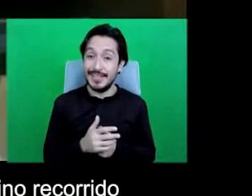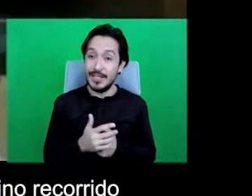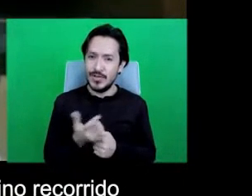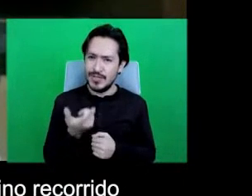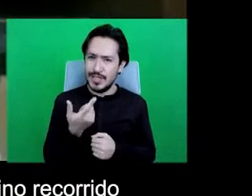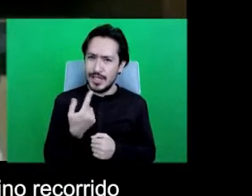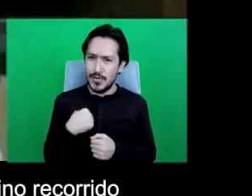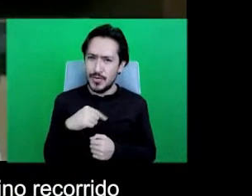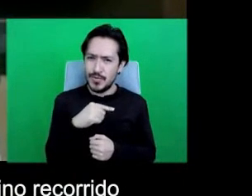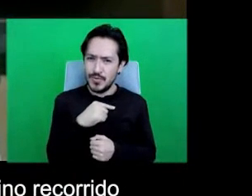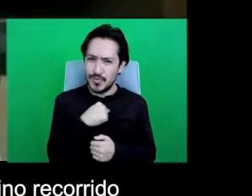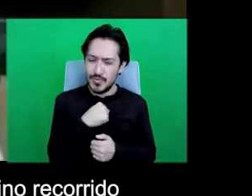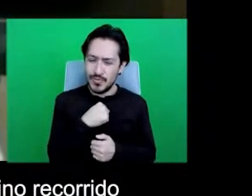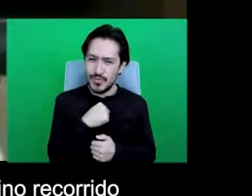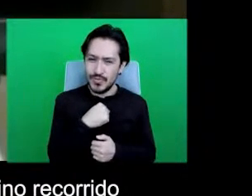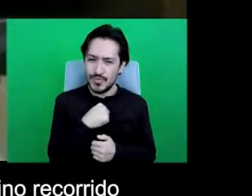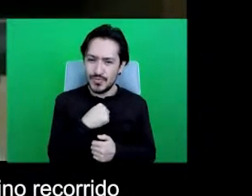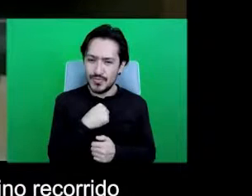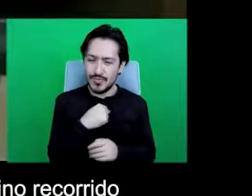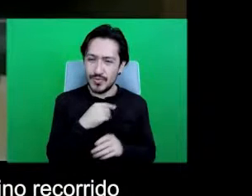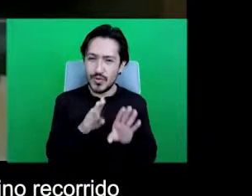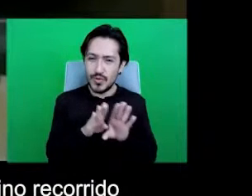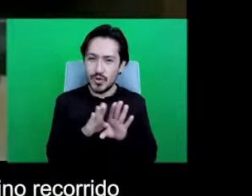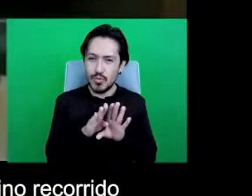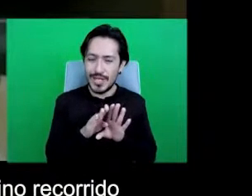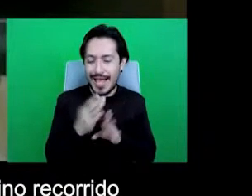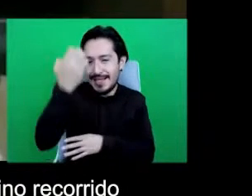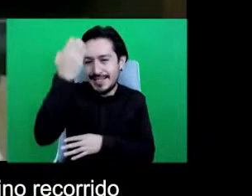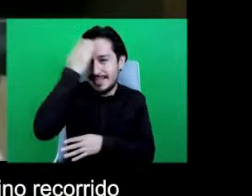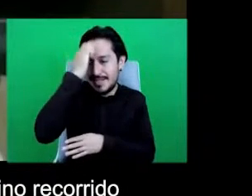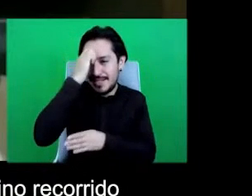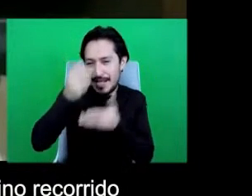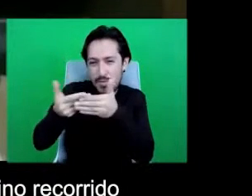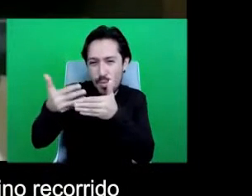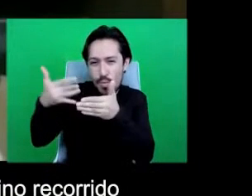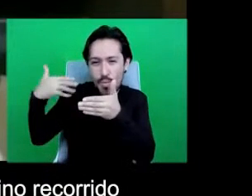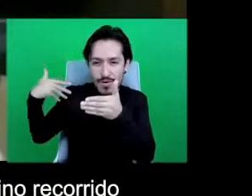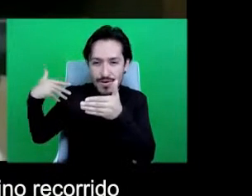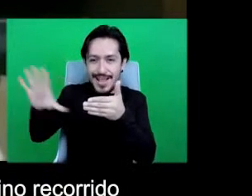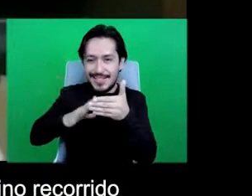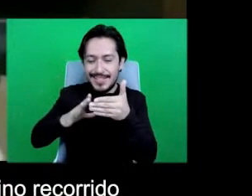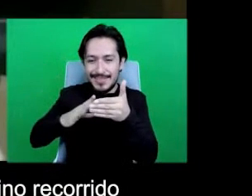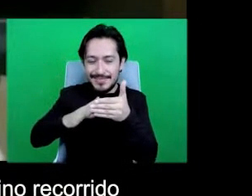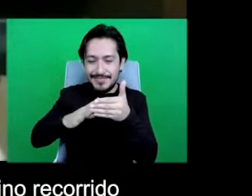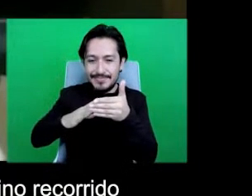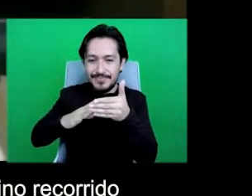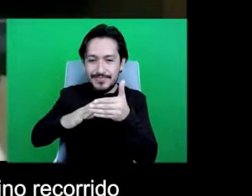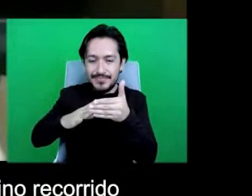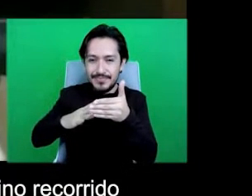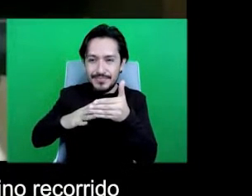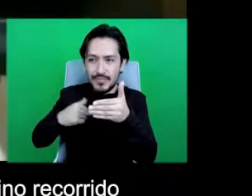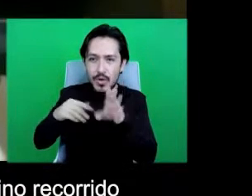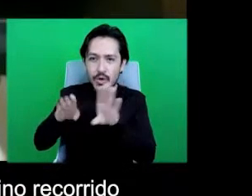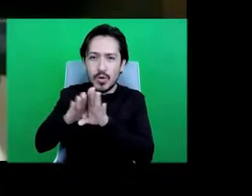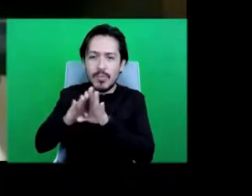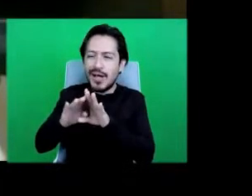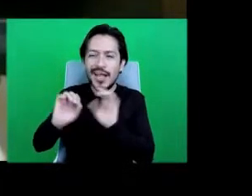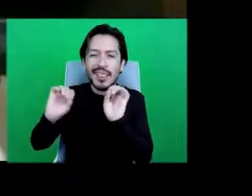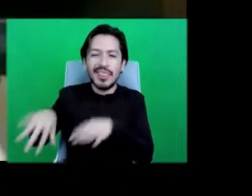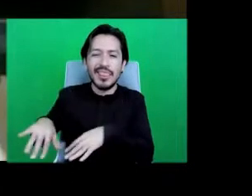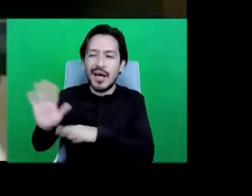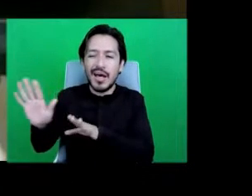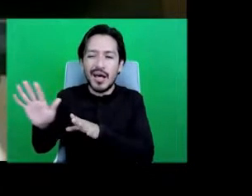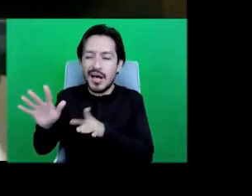como con un camino recorrido, no dejemos de ver y de voltear hacia lo nuevo, lo